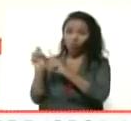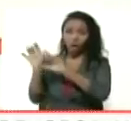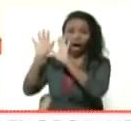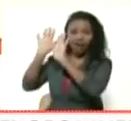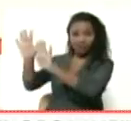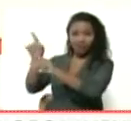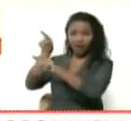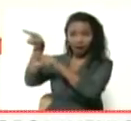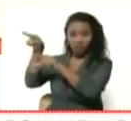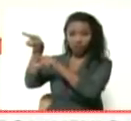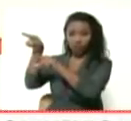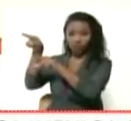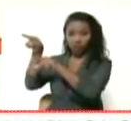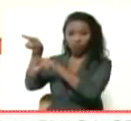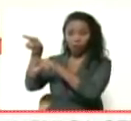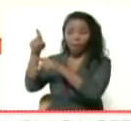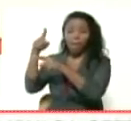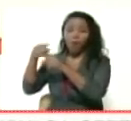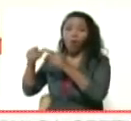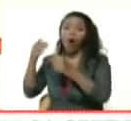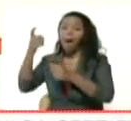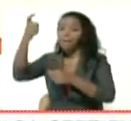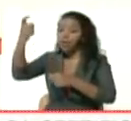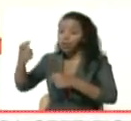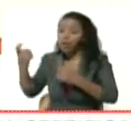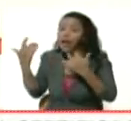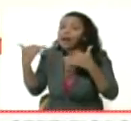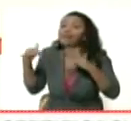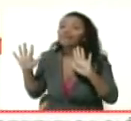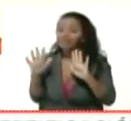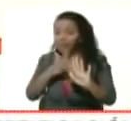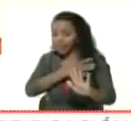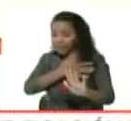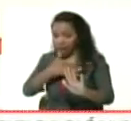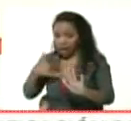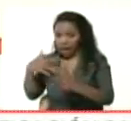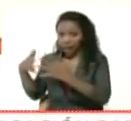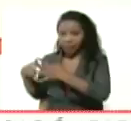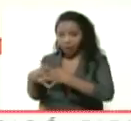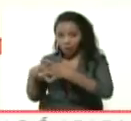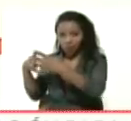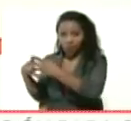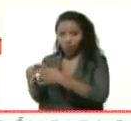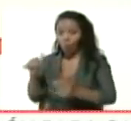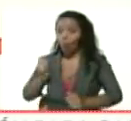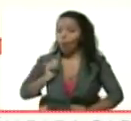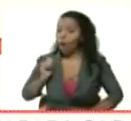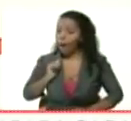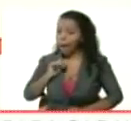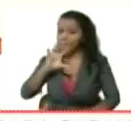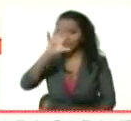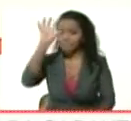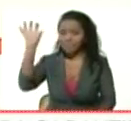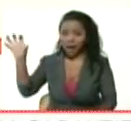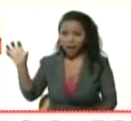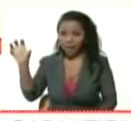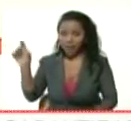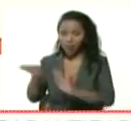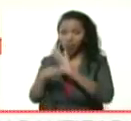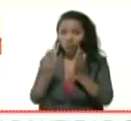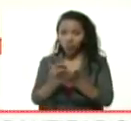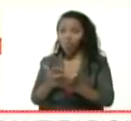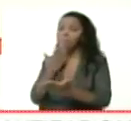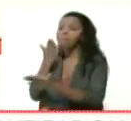Si alguien pretende que Estados Unidos o cualquier país del mundo ataque a nuestro país por